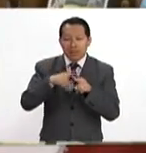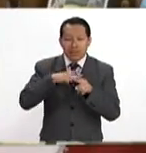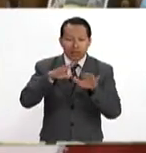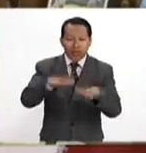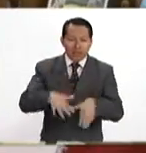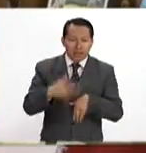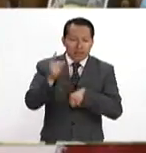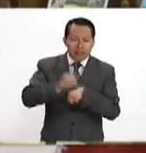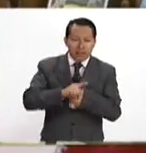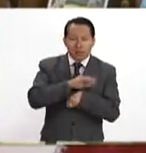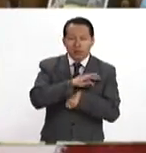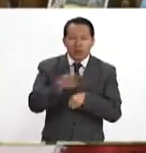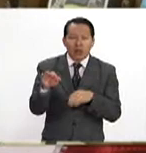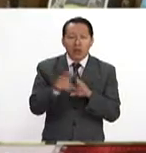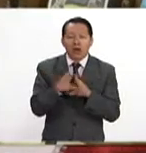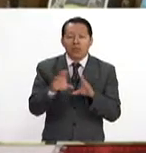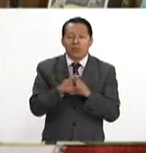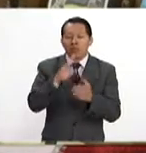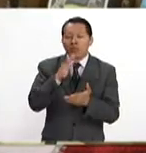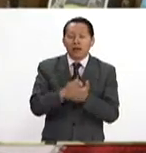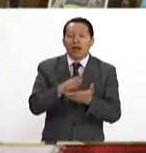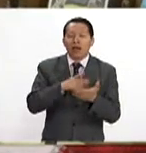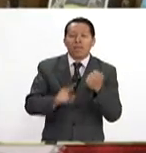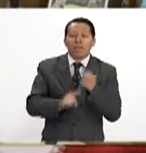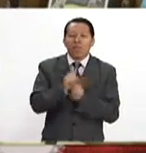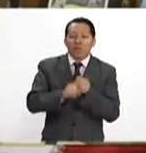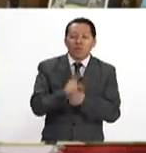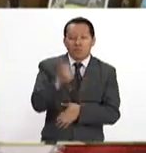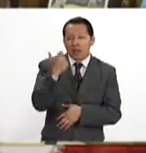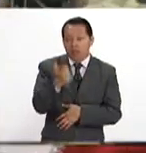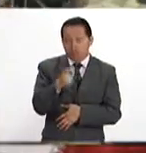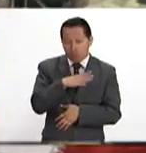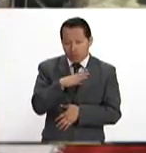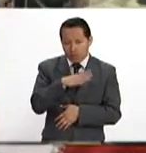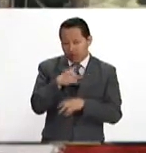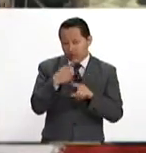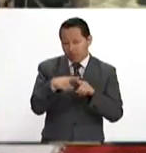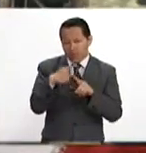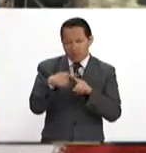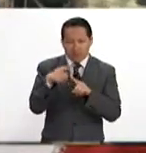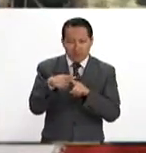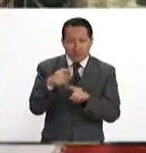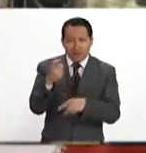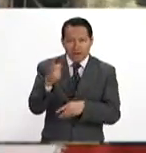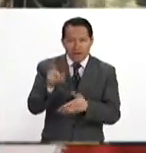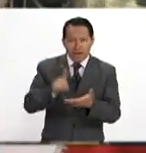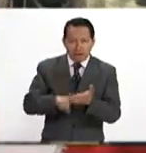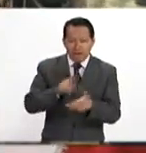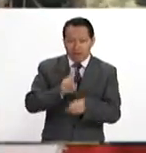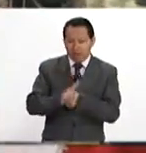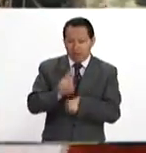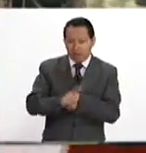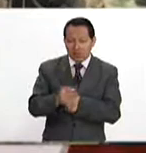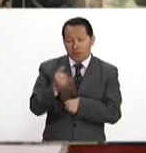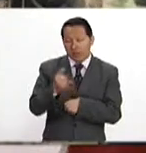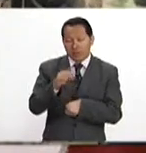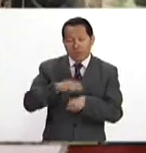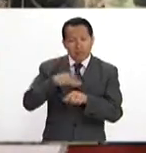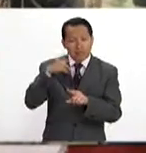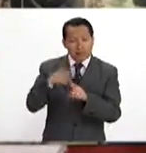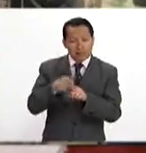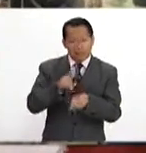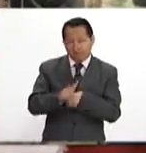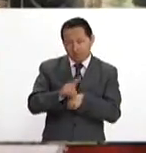durante el día en la búsqueda de frenar la crisis económica que está, entre otras cosas, padeciendo Venezuela y especialmente